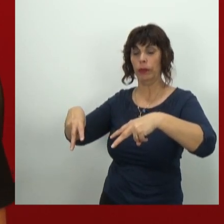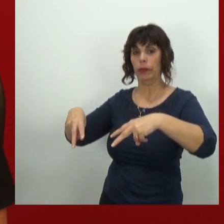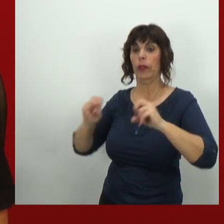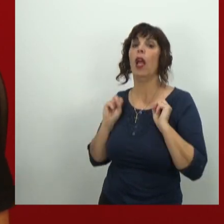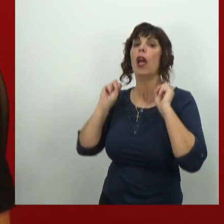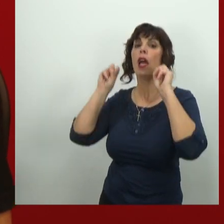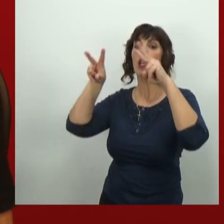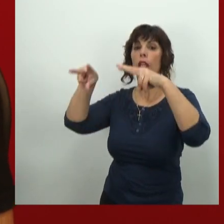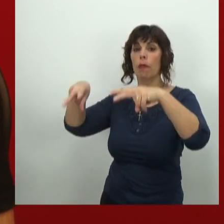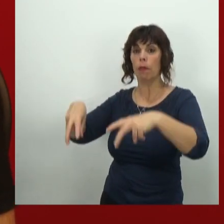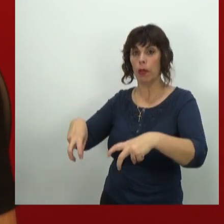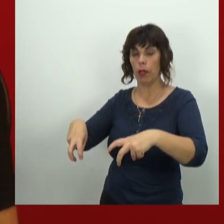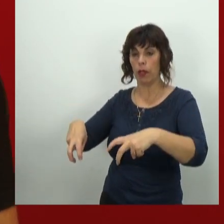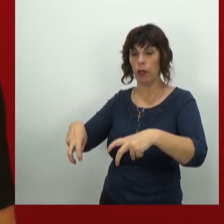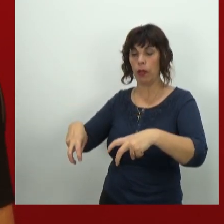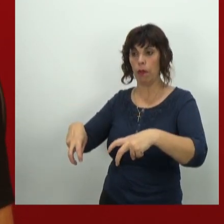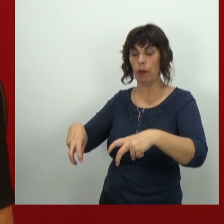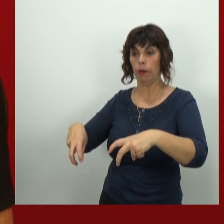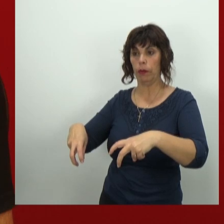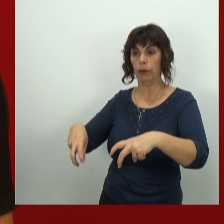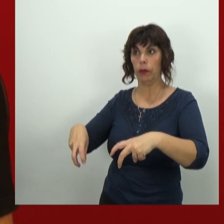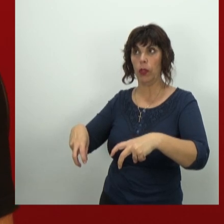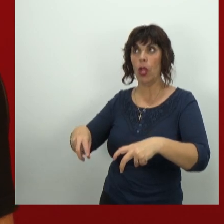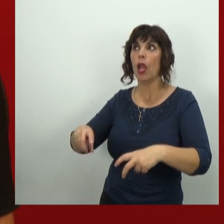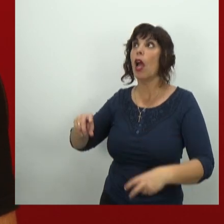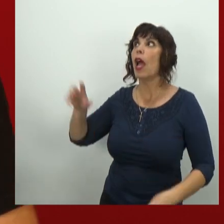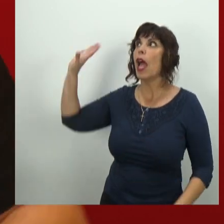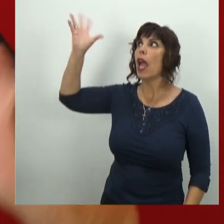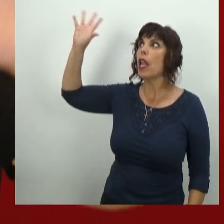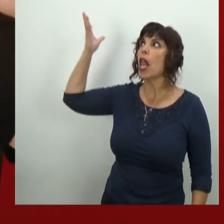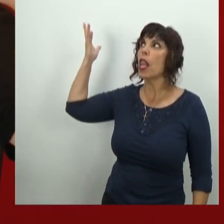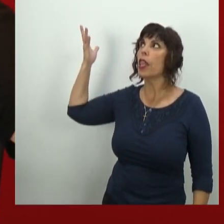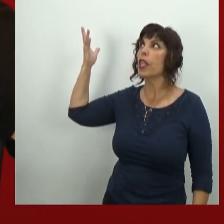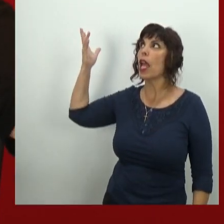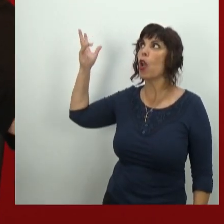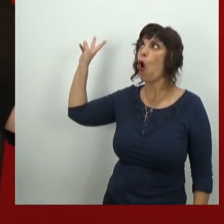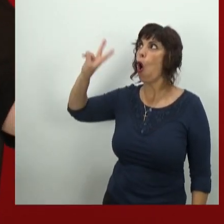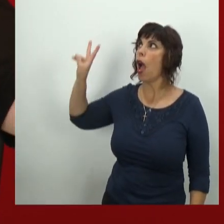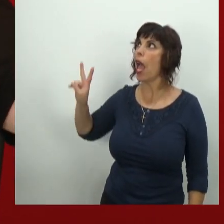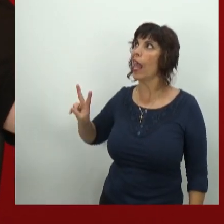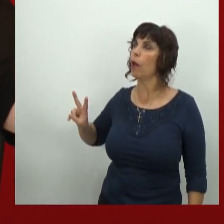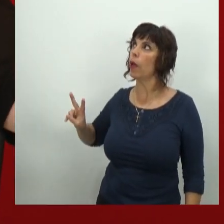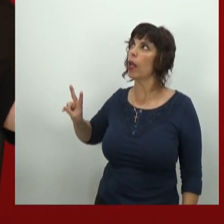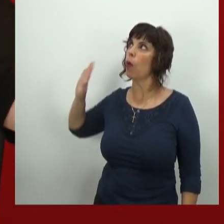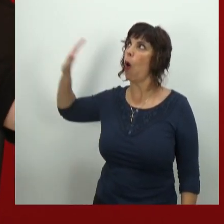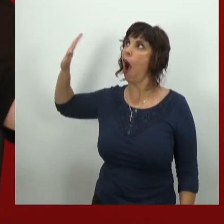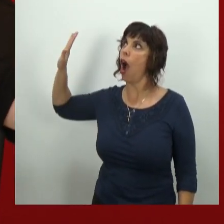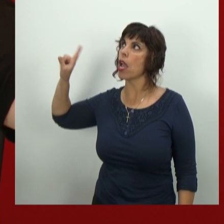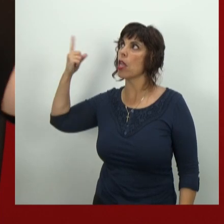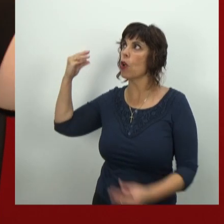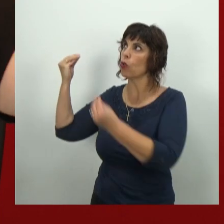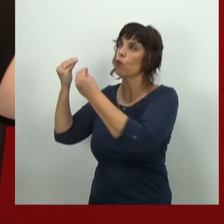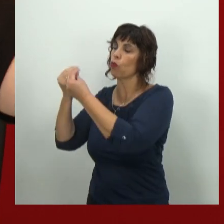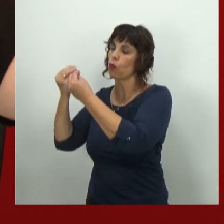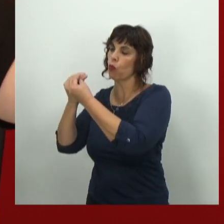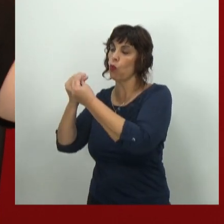Argeca Logos, en el principio era el Verbo, y el Verbo era con Dios, y